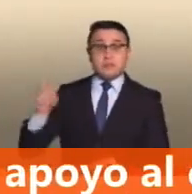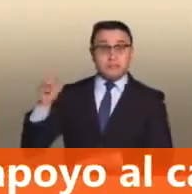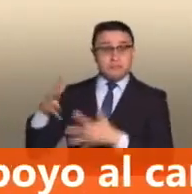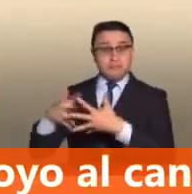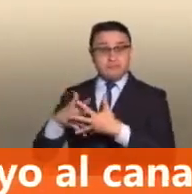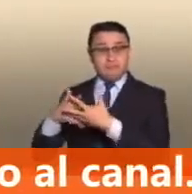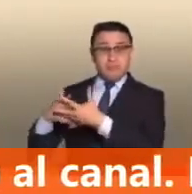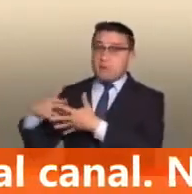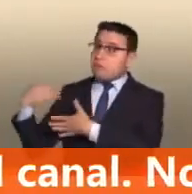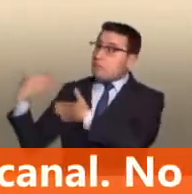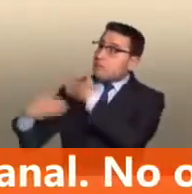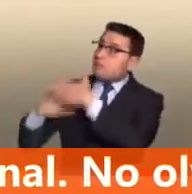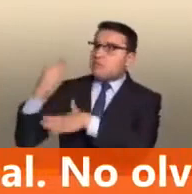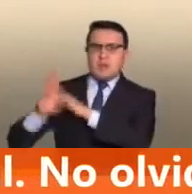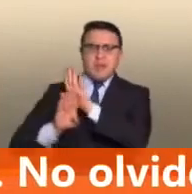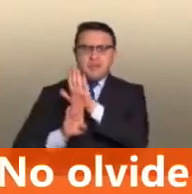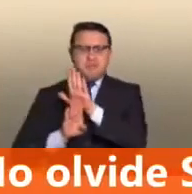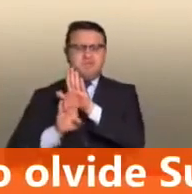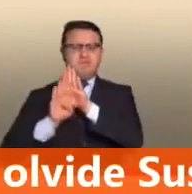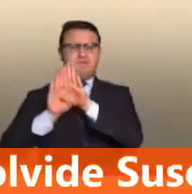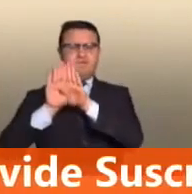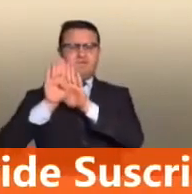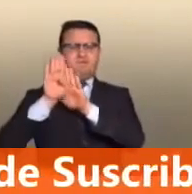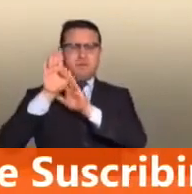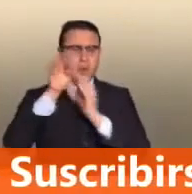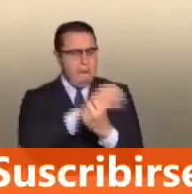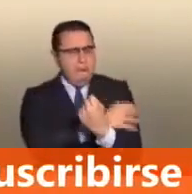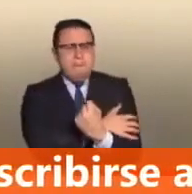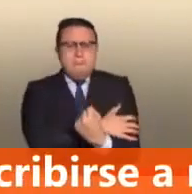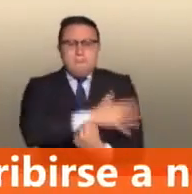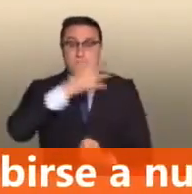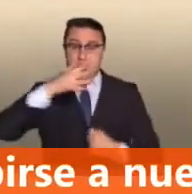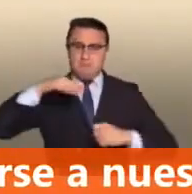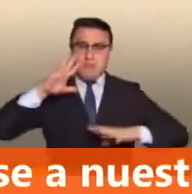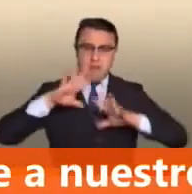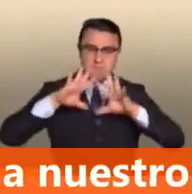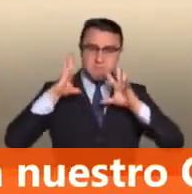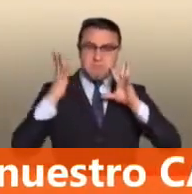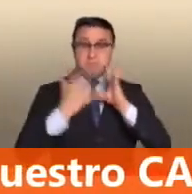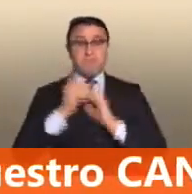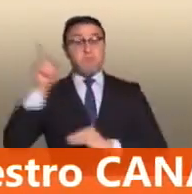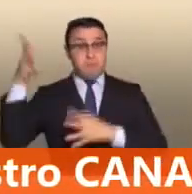que indudablemente construyeron una de las naciones más poderosas del mundo.